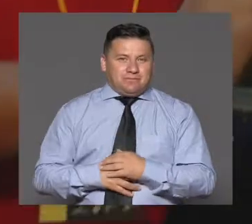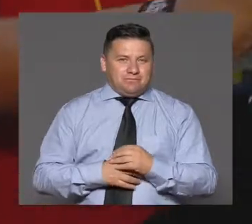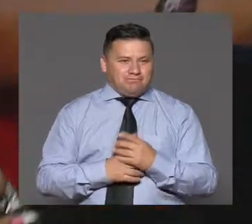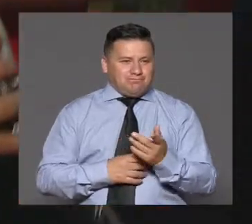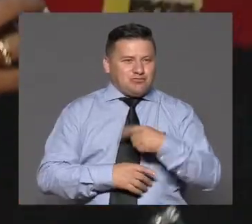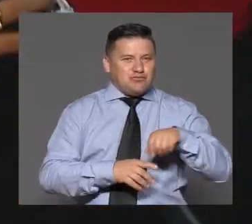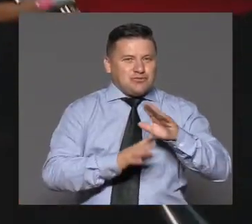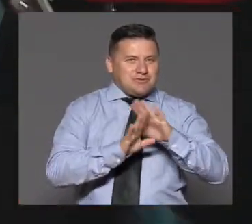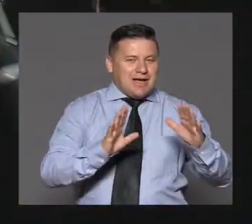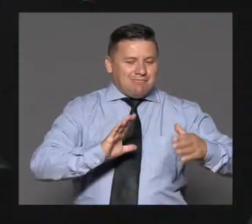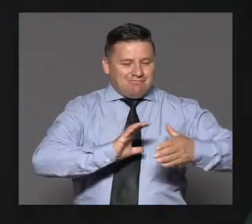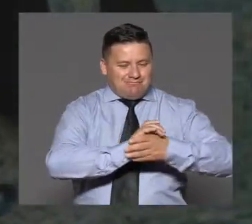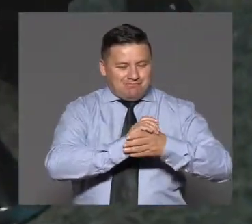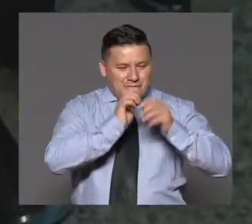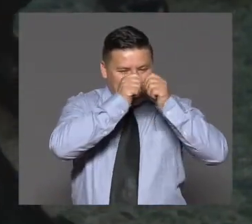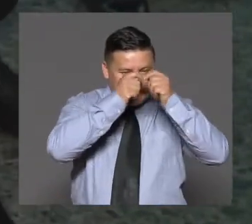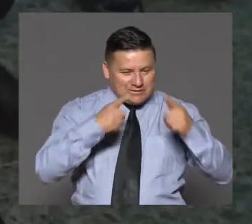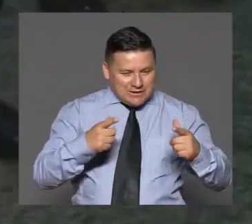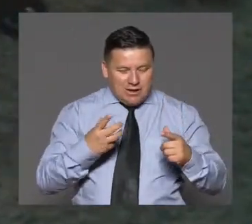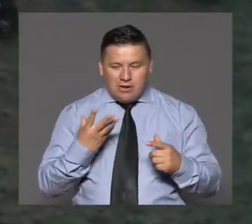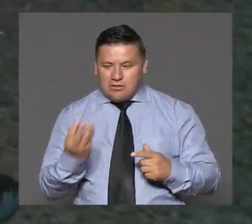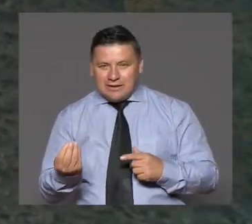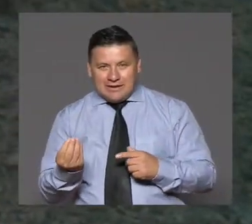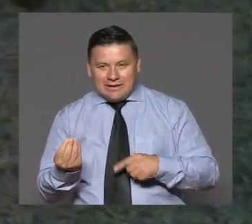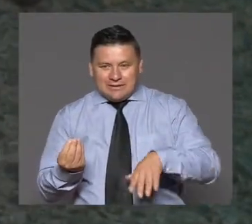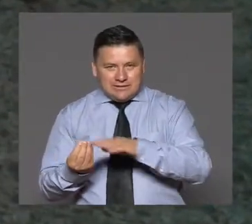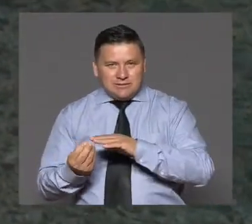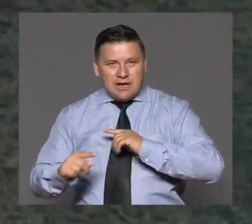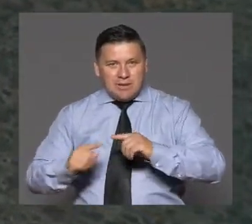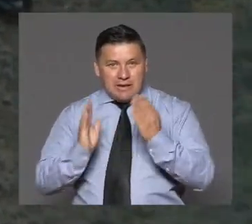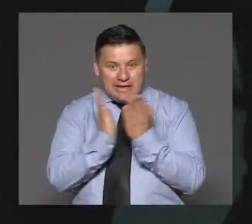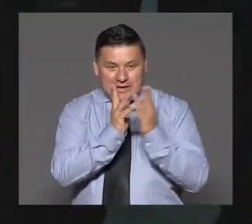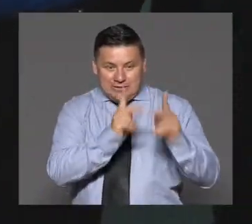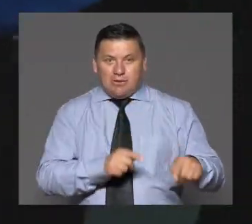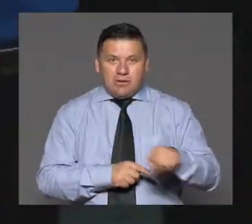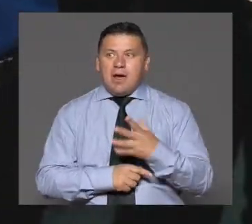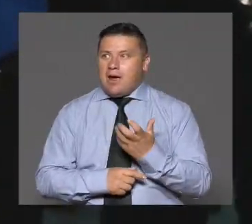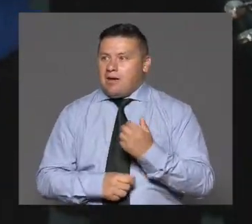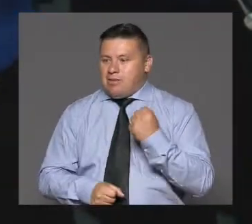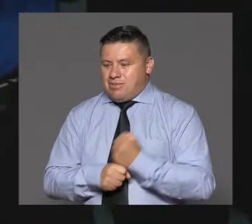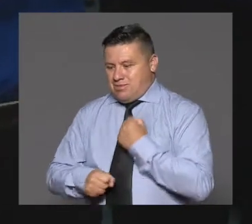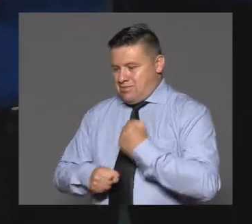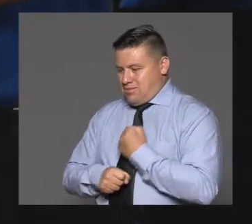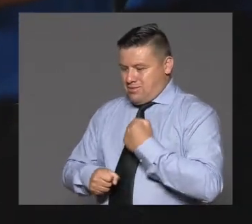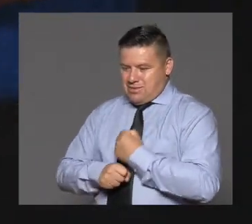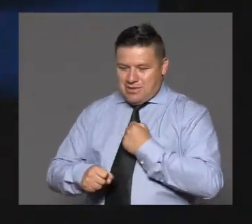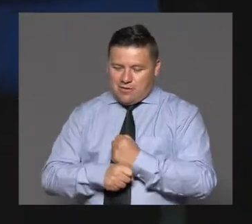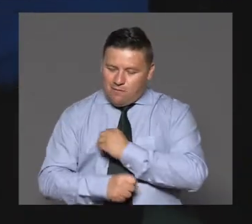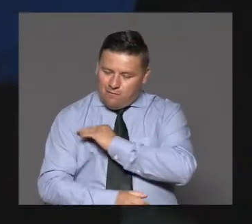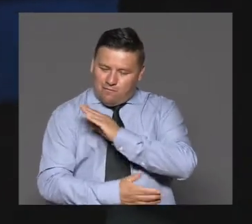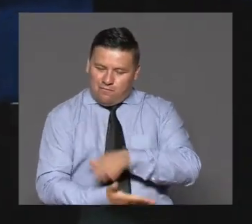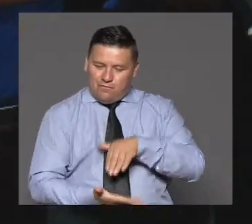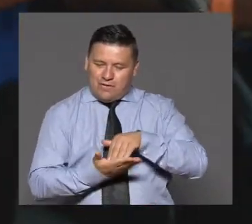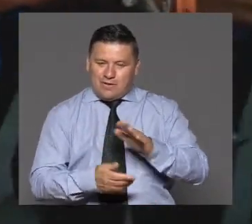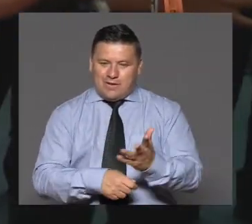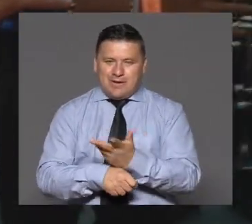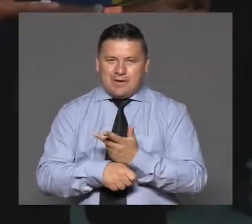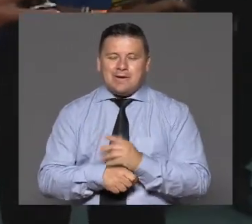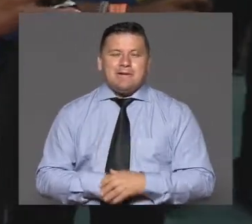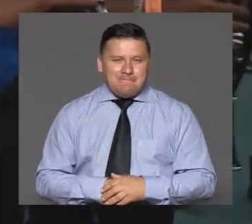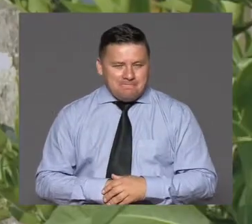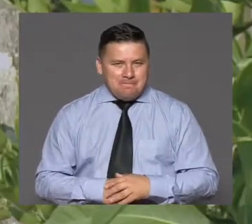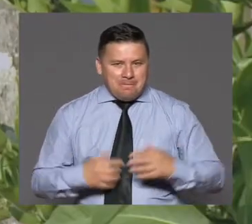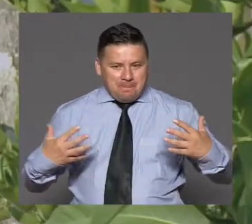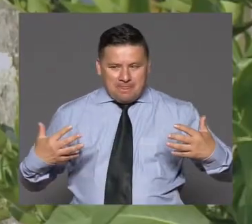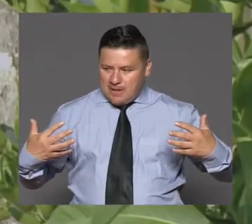y la cultura van de la mano y son los estudiantes de administración pública quienes trabajan para fortalecer el arte. Es un